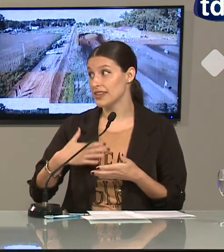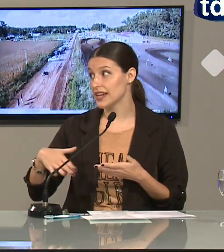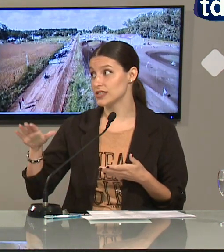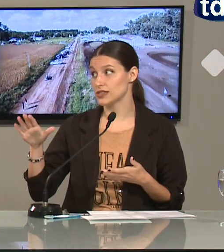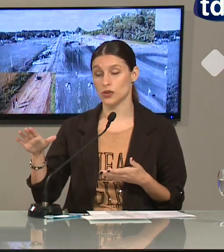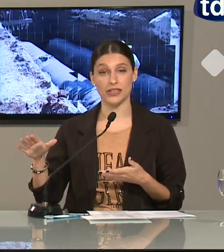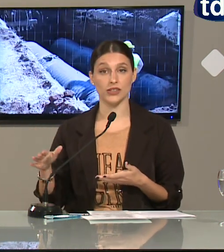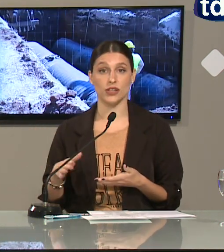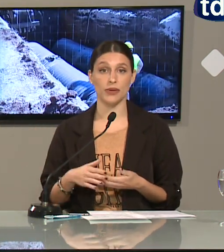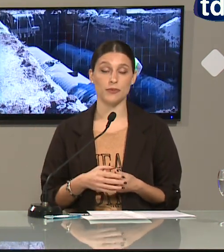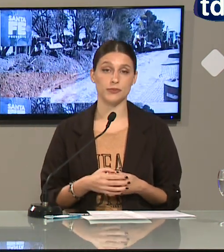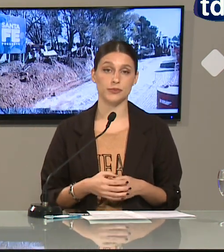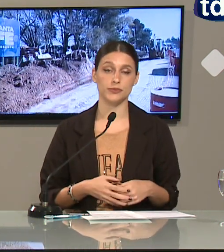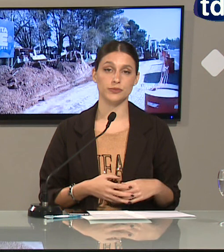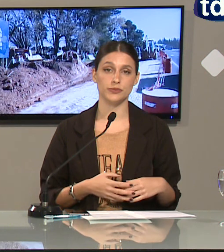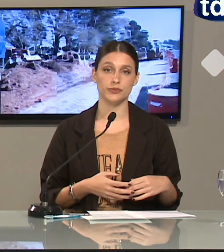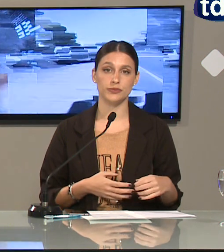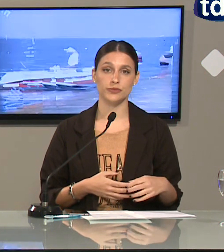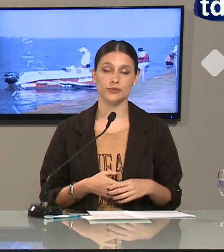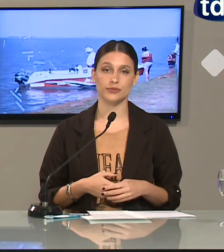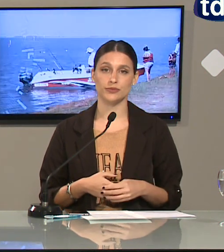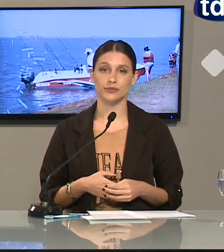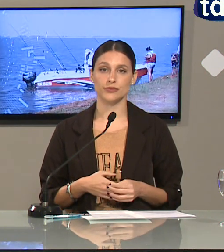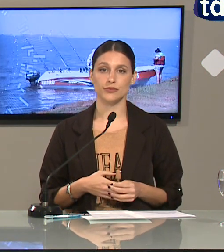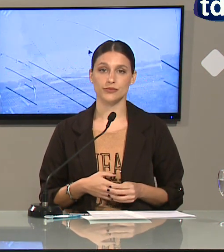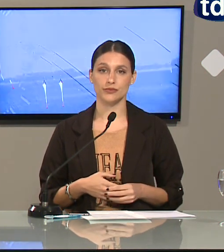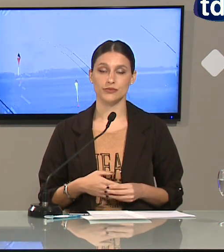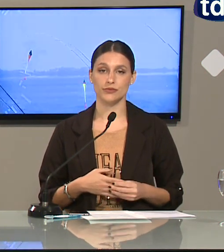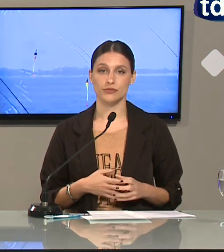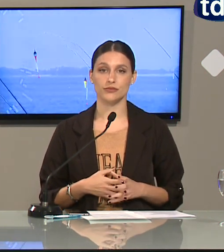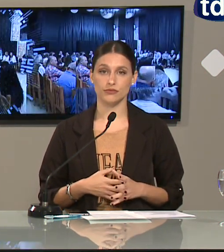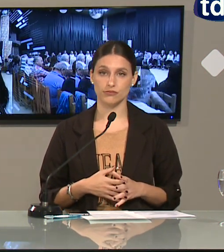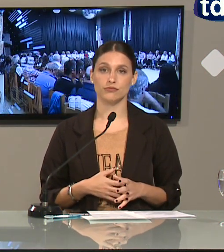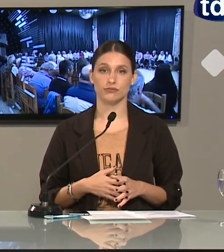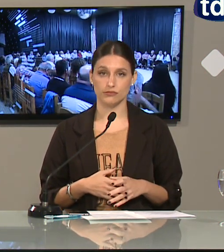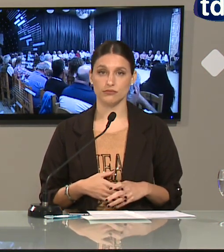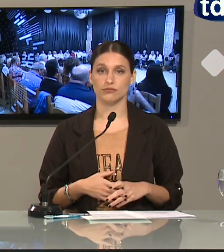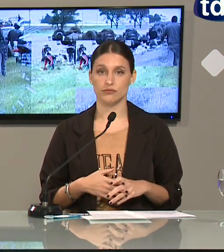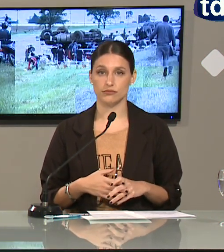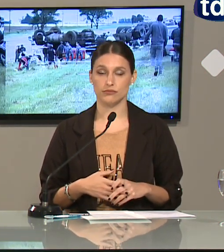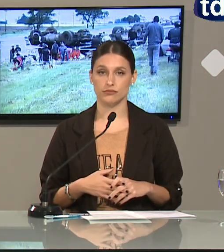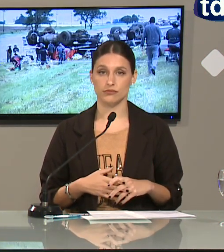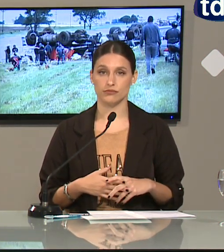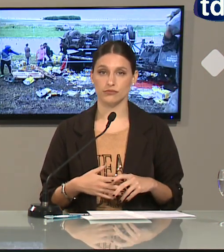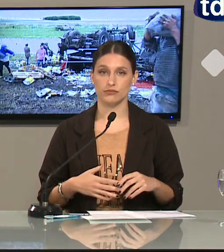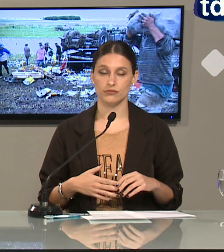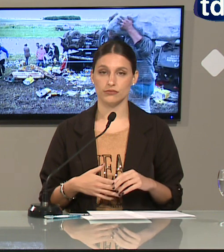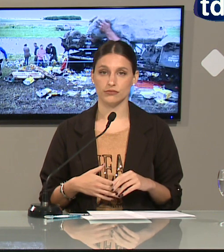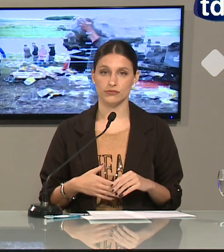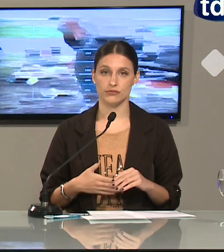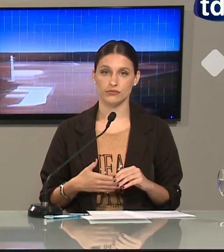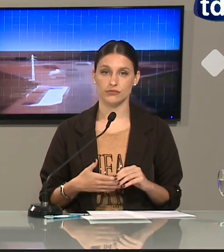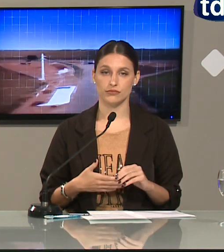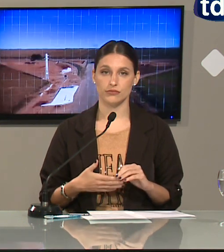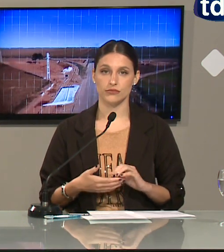a medida que se va instrumentando también. Esto no significa que no entendamos los problemas económicos que esto acarrea, porque eso está claro, lo tenemos, pero esta situación